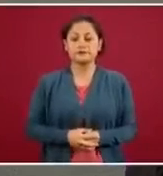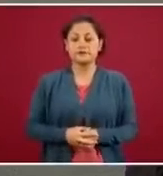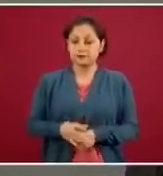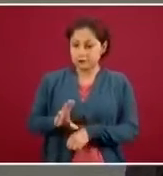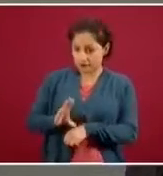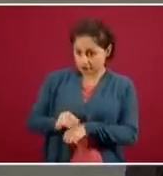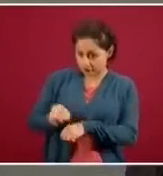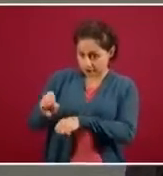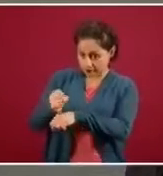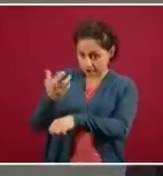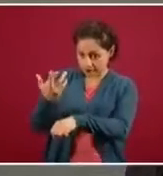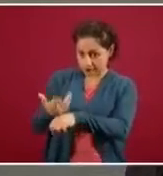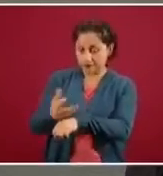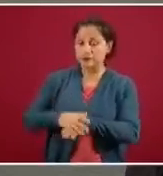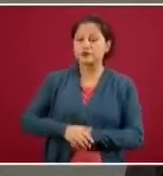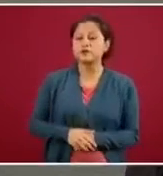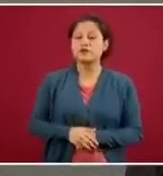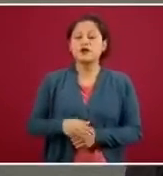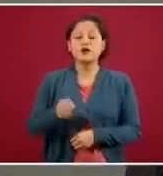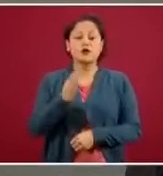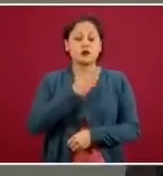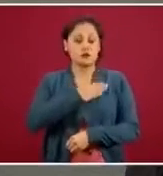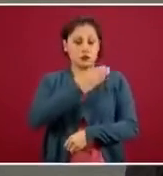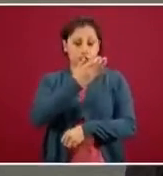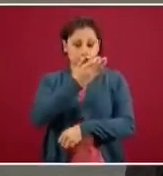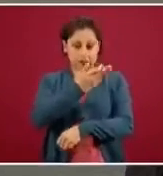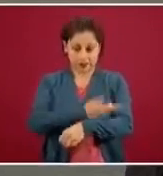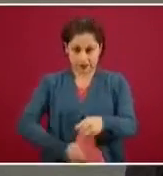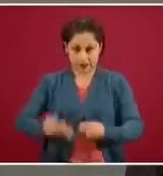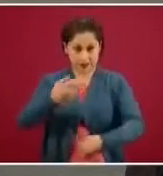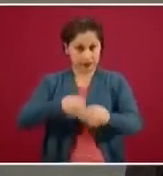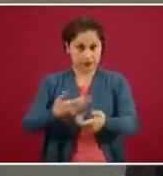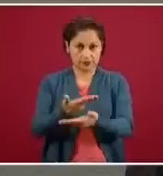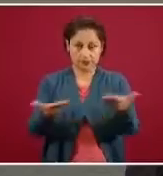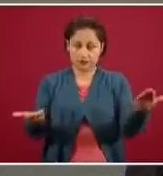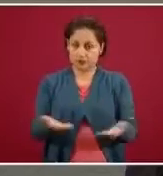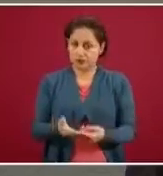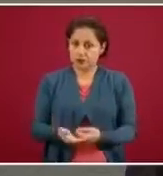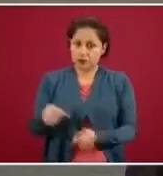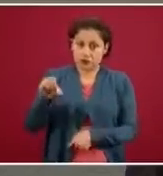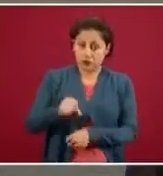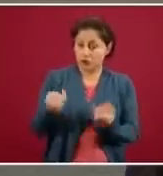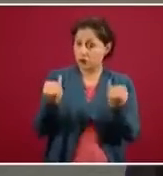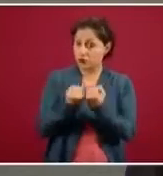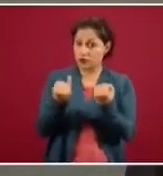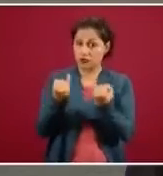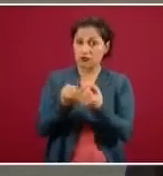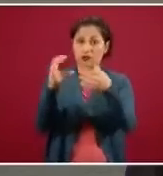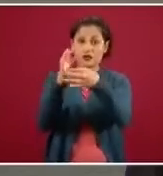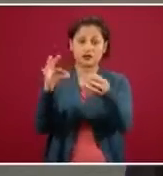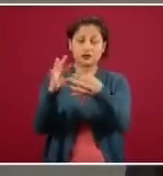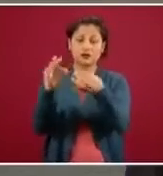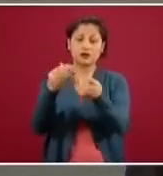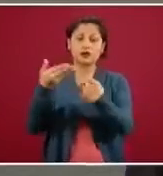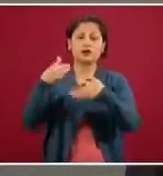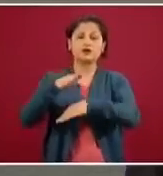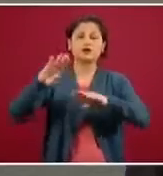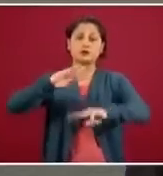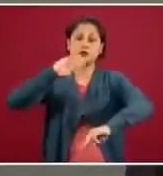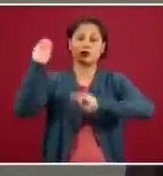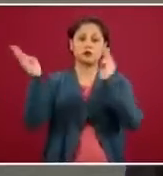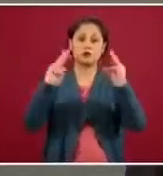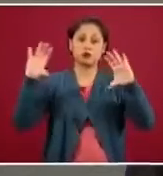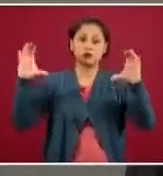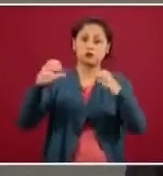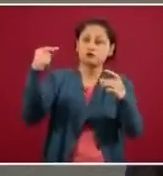Buenas tardes con todas y todos. Aquí estamos nuevamente, como todas las noches, con el panorama internacional y nacional. El